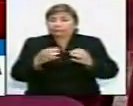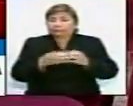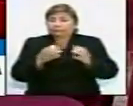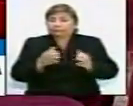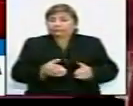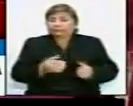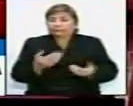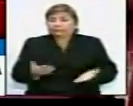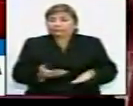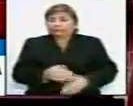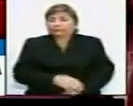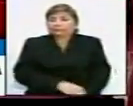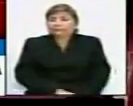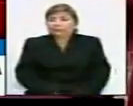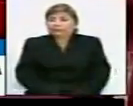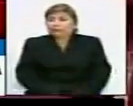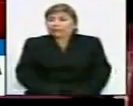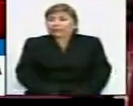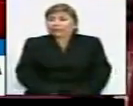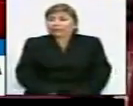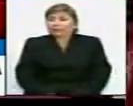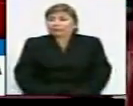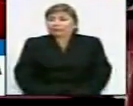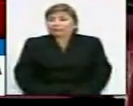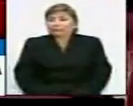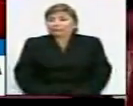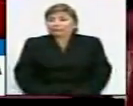congresistas presentes. Sobrevivientes, gracias.